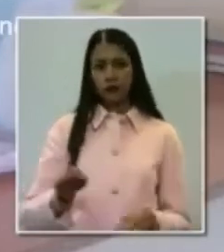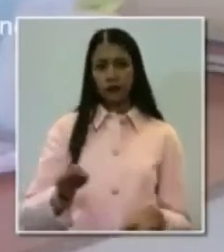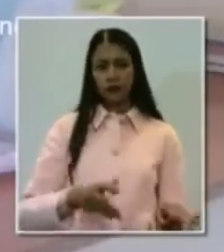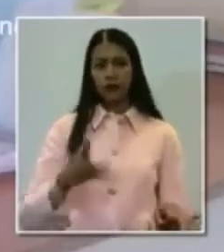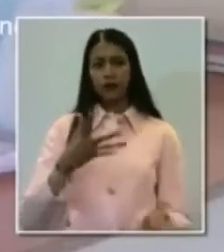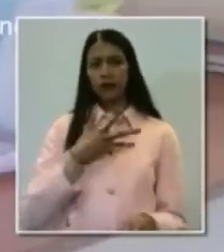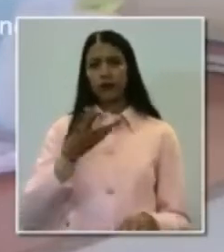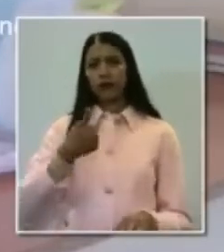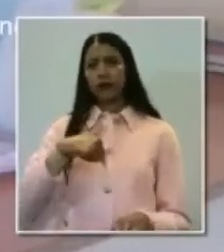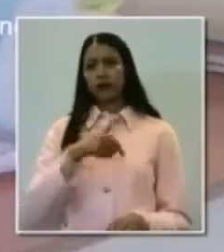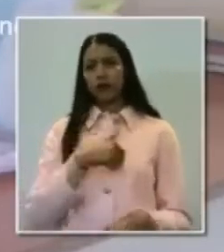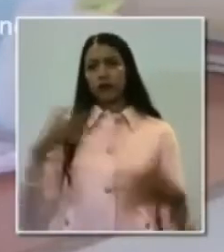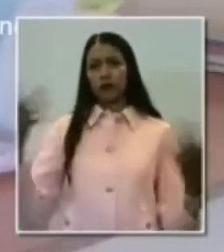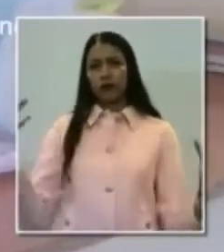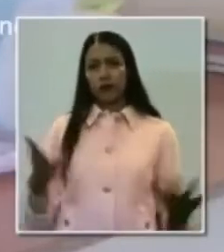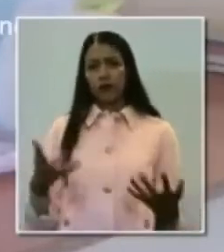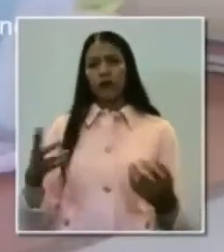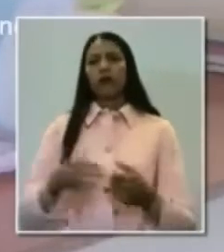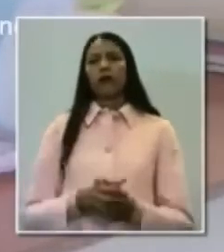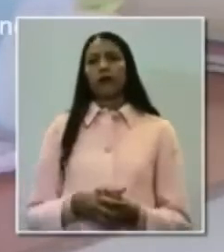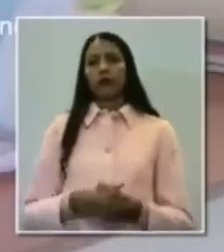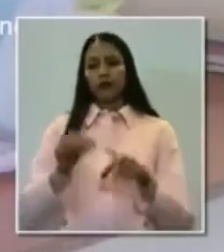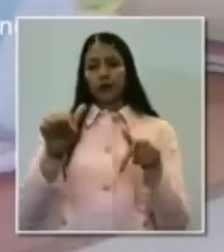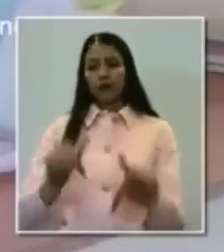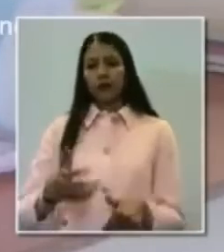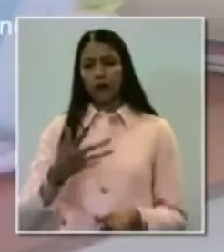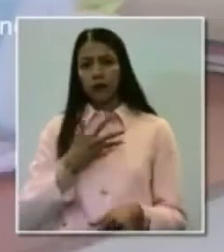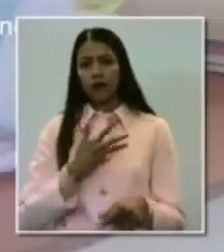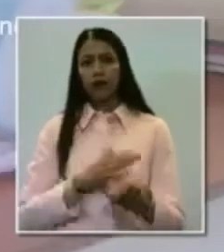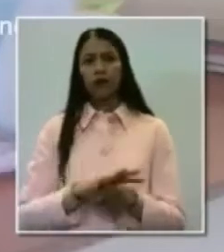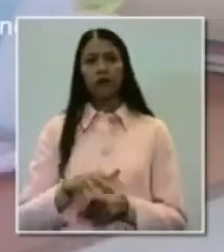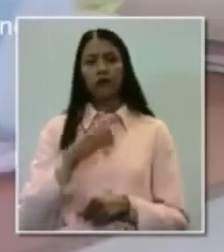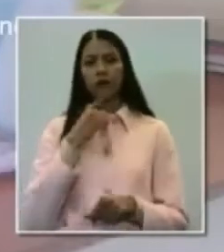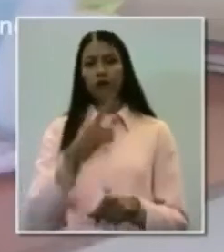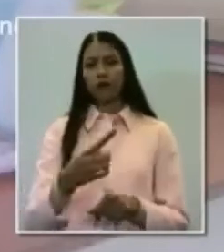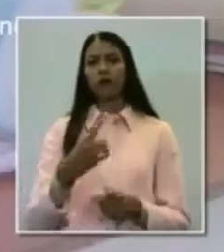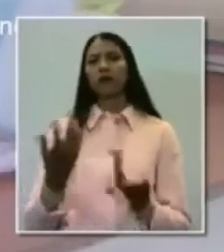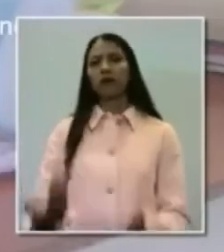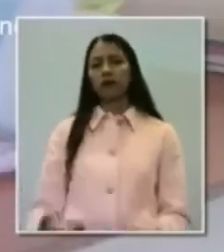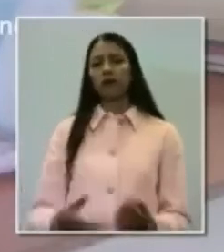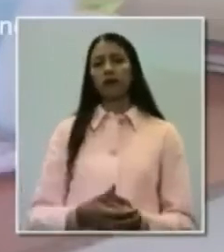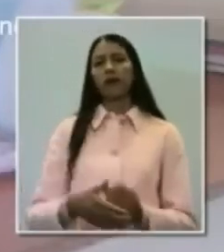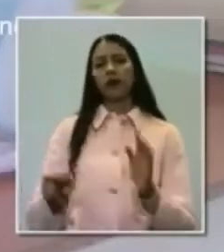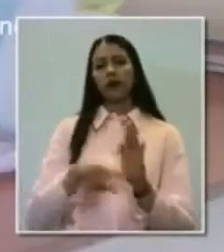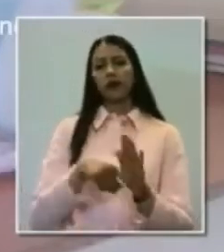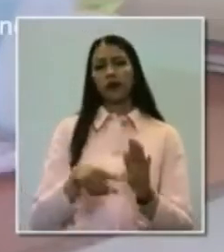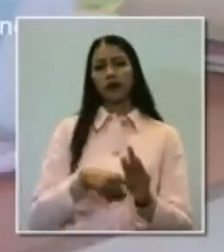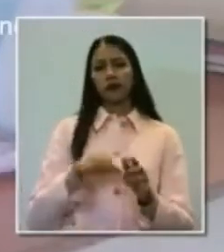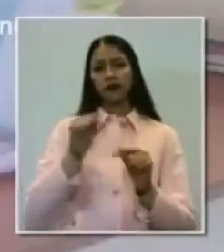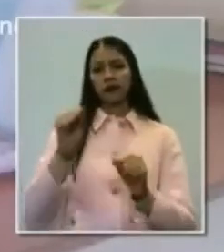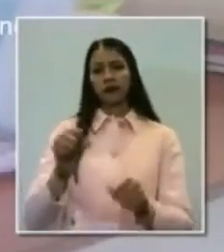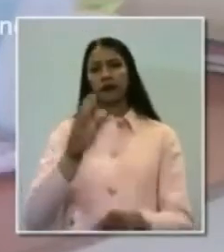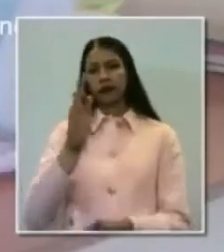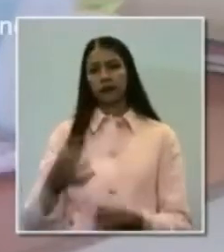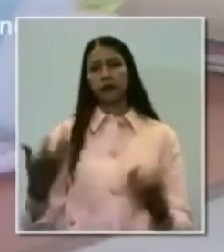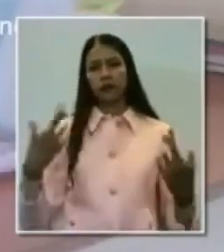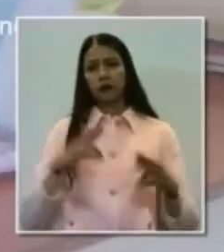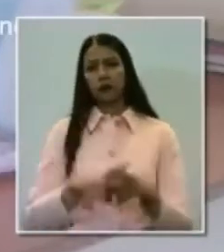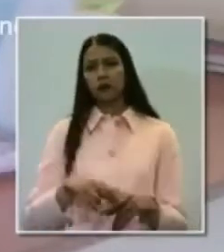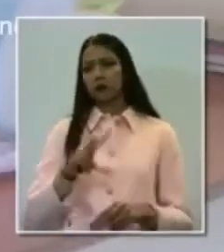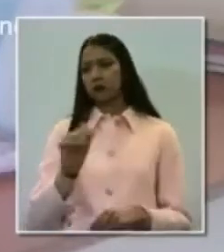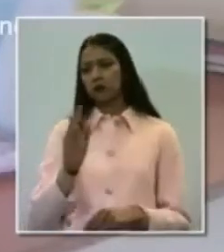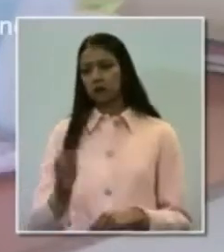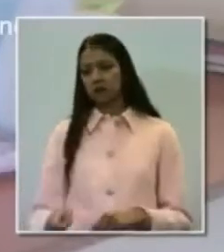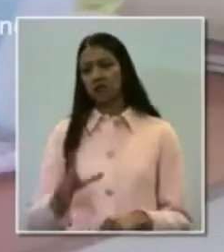que tengamos nosotros que hacer. Aquí está justamente lo que decía, la negativa de los sindicatos a aceptar maestros no afines, no les permiten